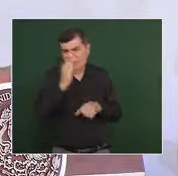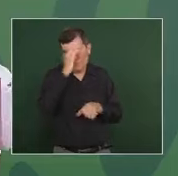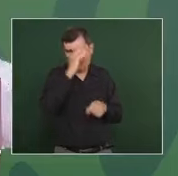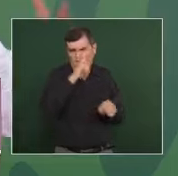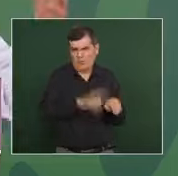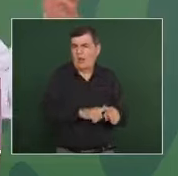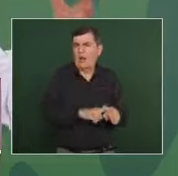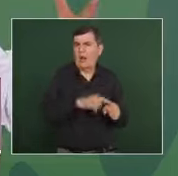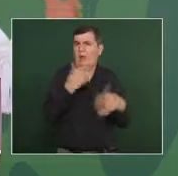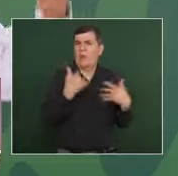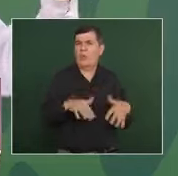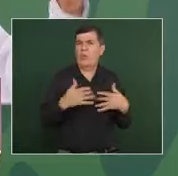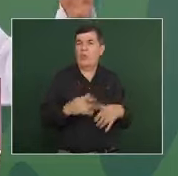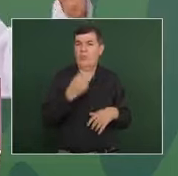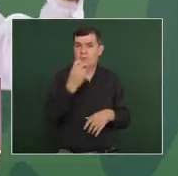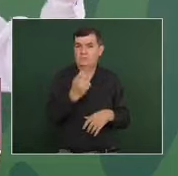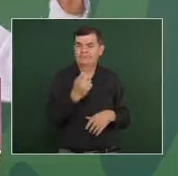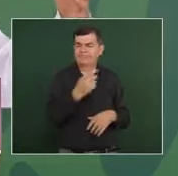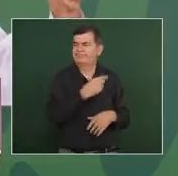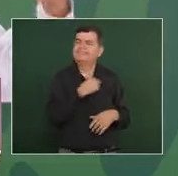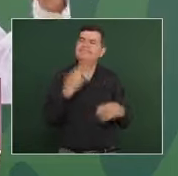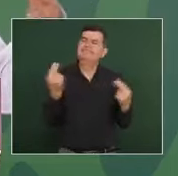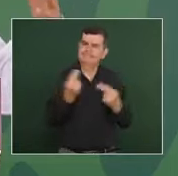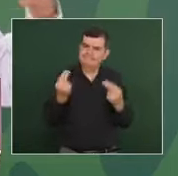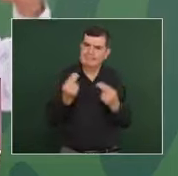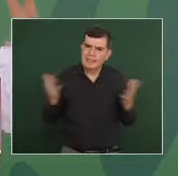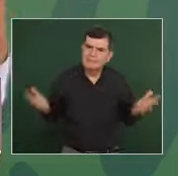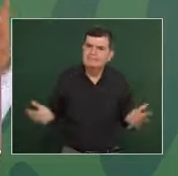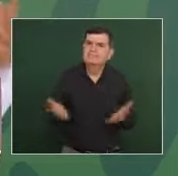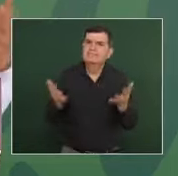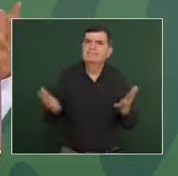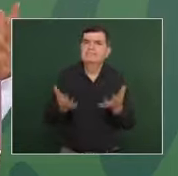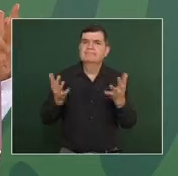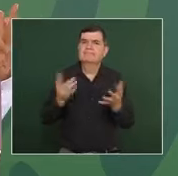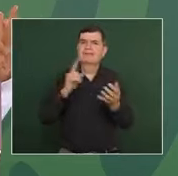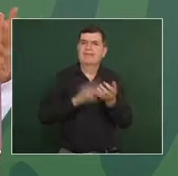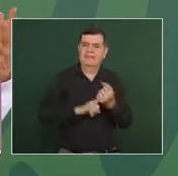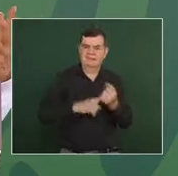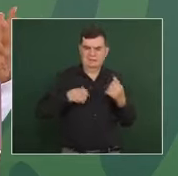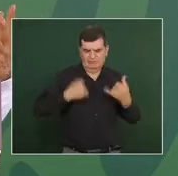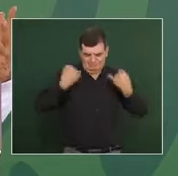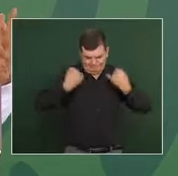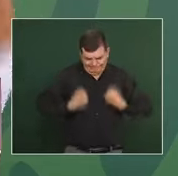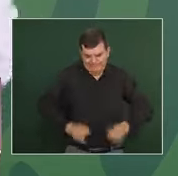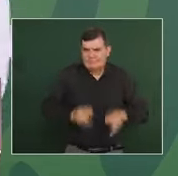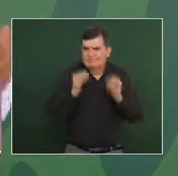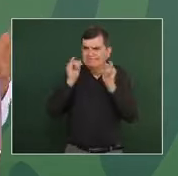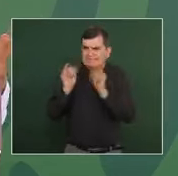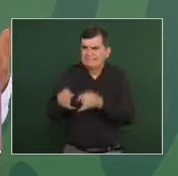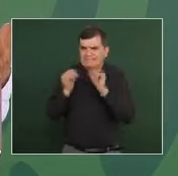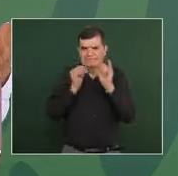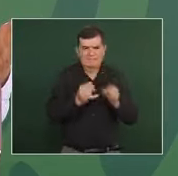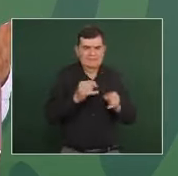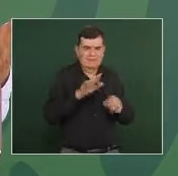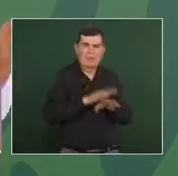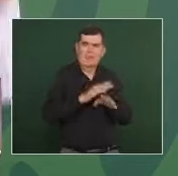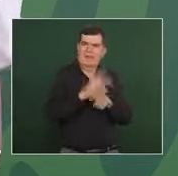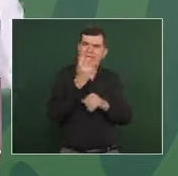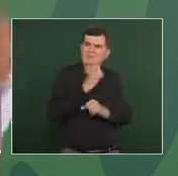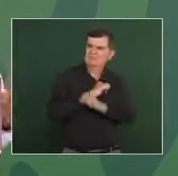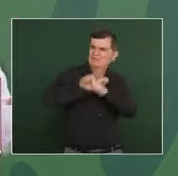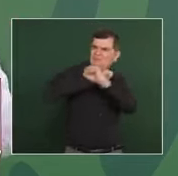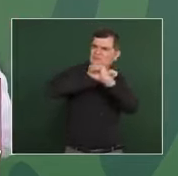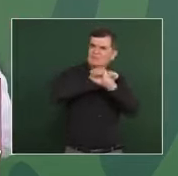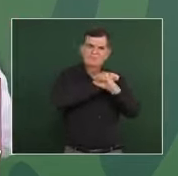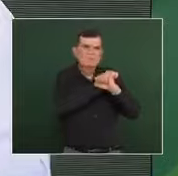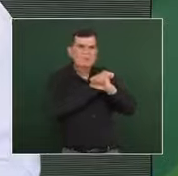Entonces, eso hay que exaltarlo, es parte de nuestra identidad, es lo que nos protege frente a